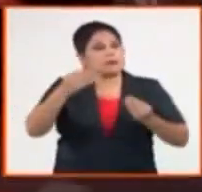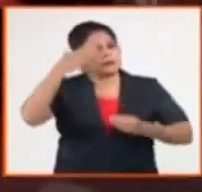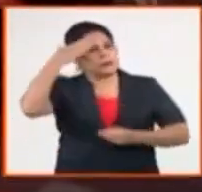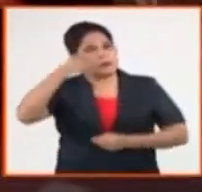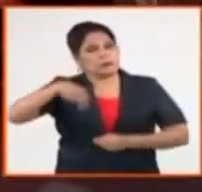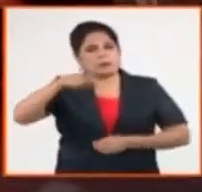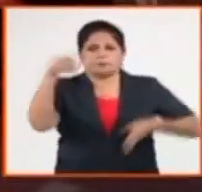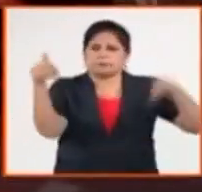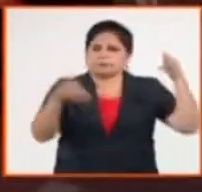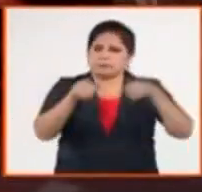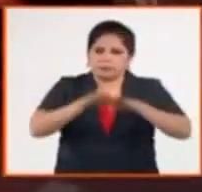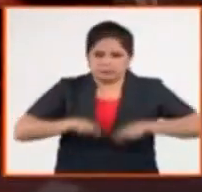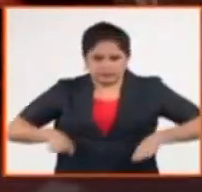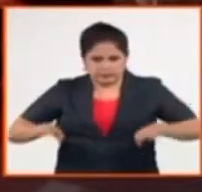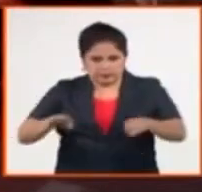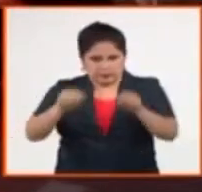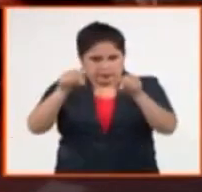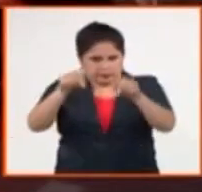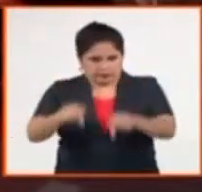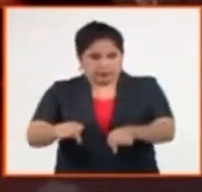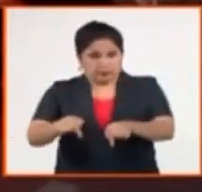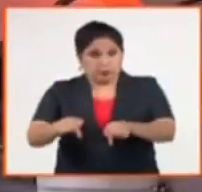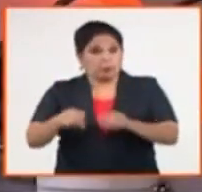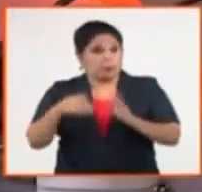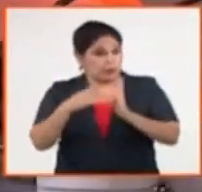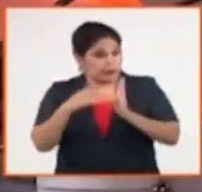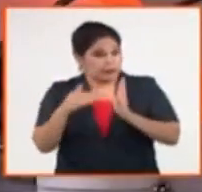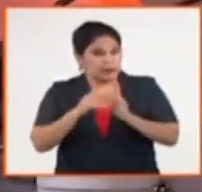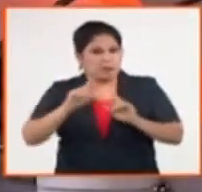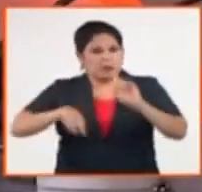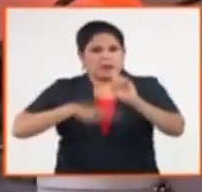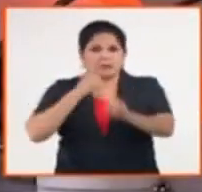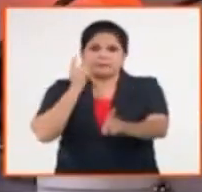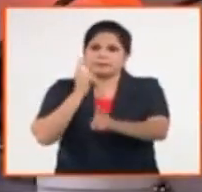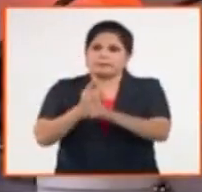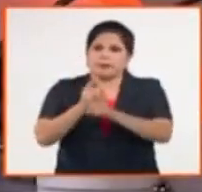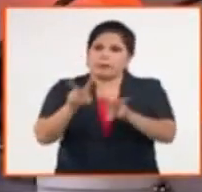por toda la información que nos han dado esta tarde y nos vemos mañana en una nueva mesa redonda. Buenas